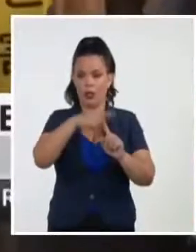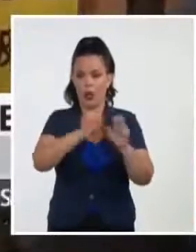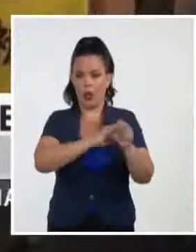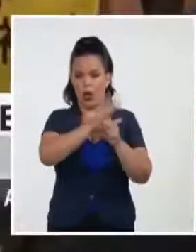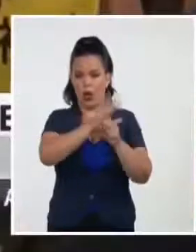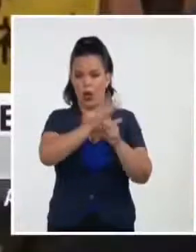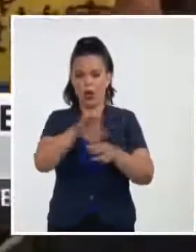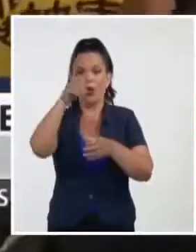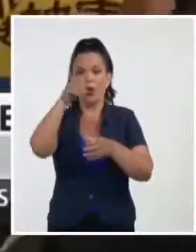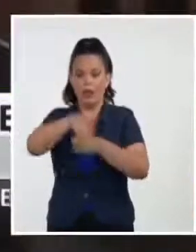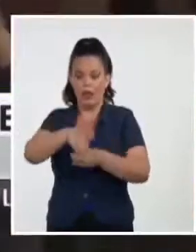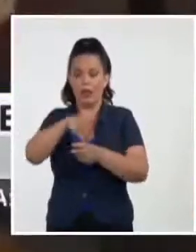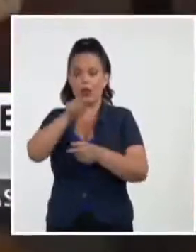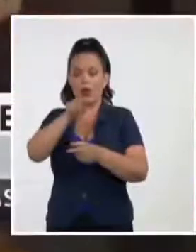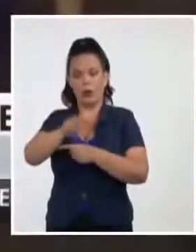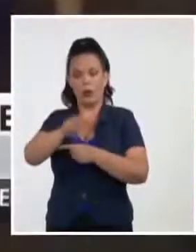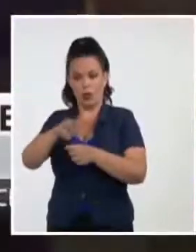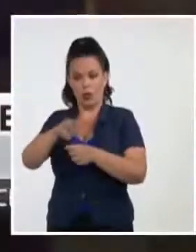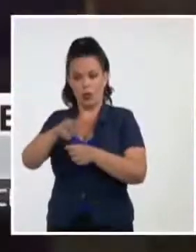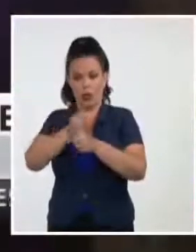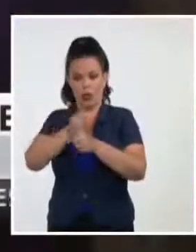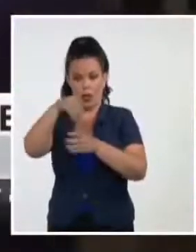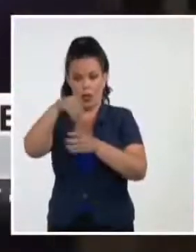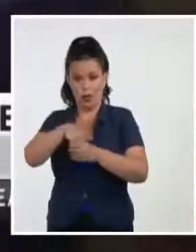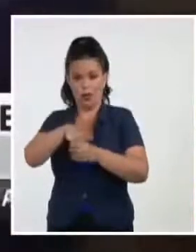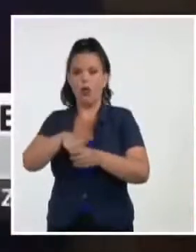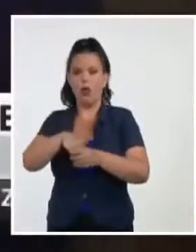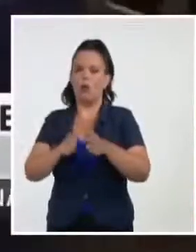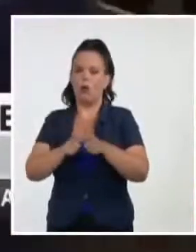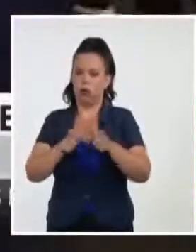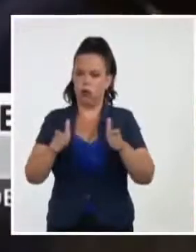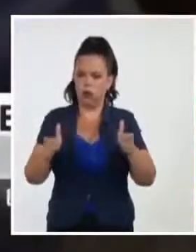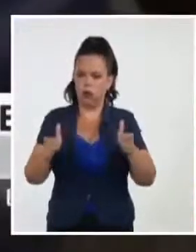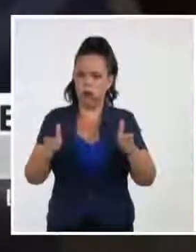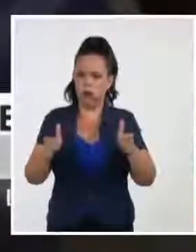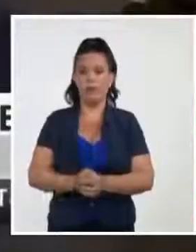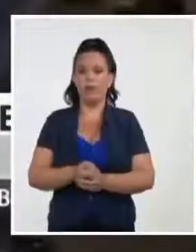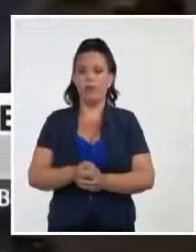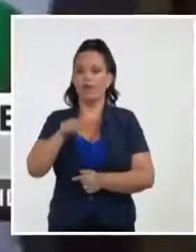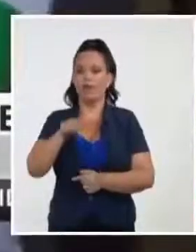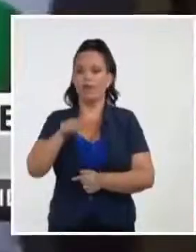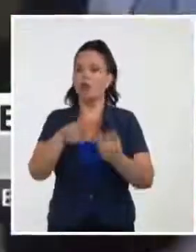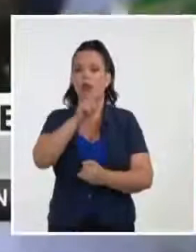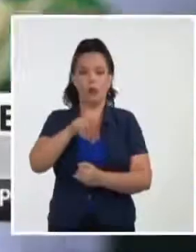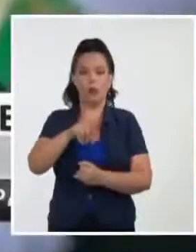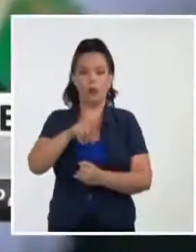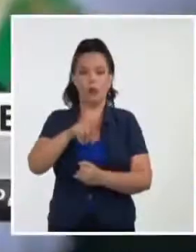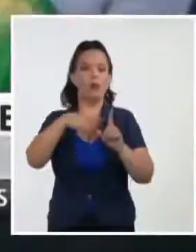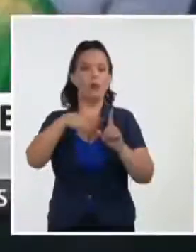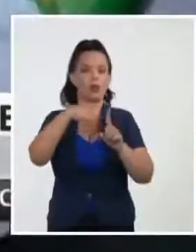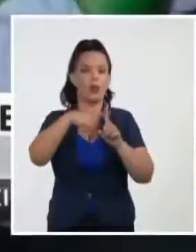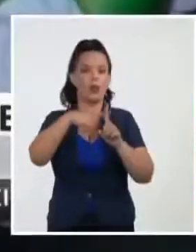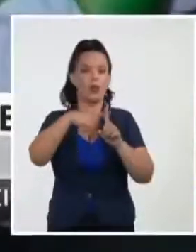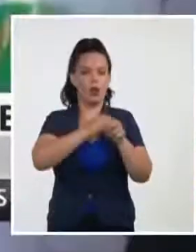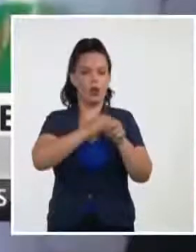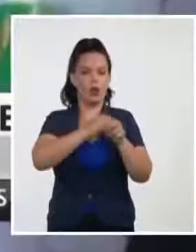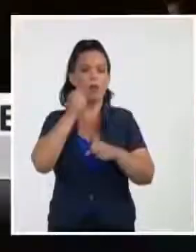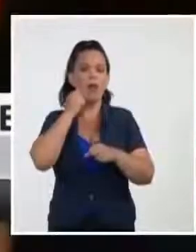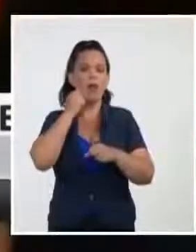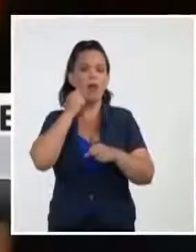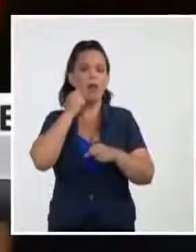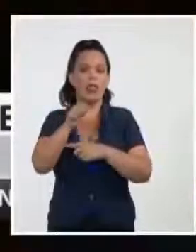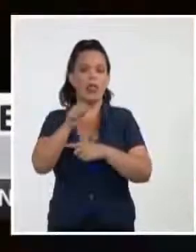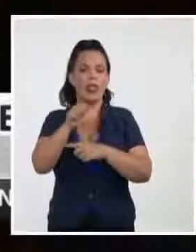En total, más de 100 personas relacionadas con los Juegos Olímpicos han dado positivo, con más de 10 deportistas, entre ellos una chilena y